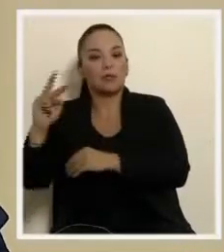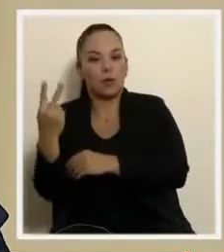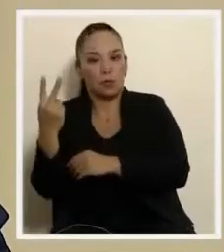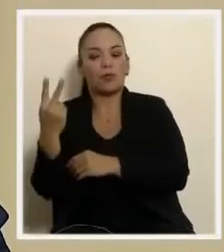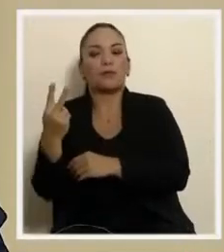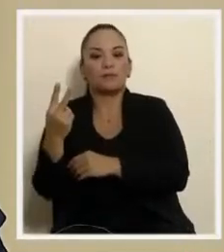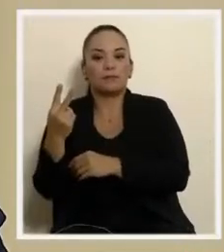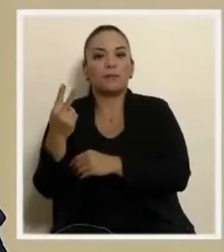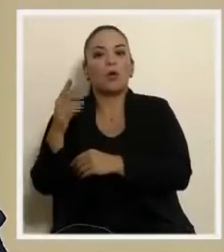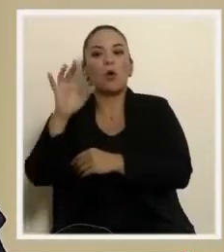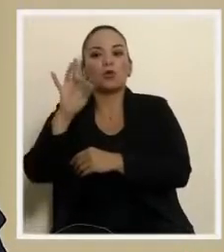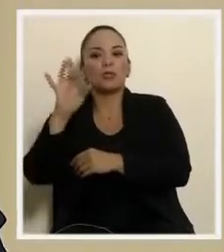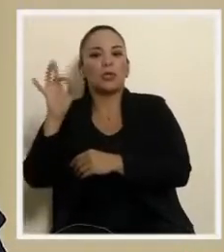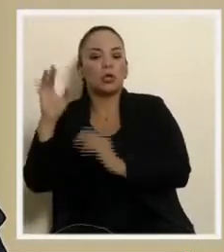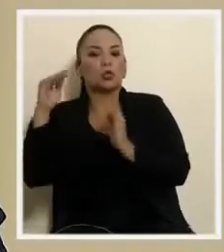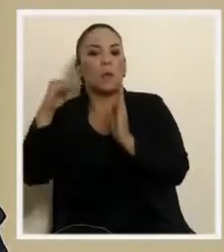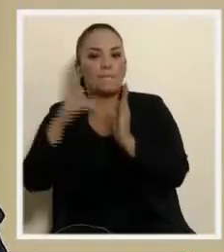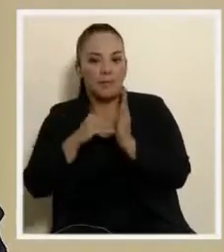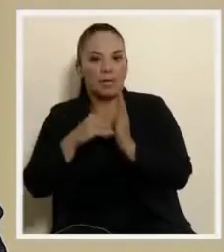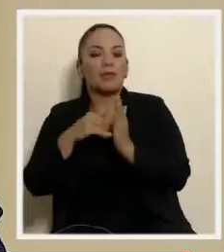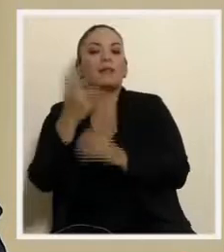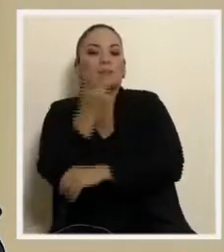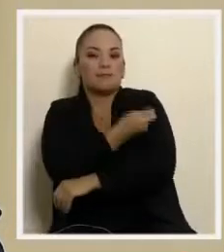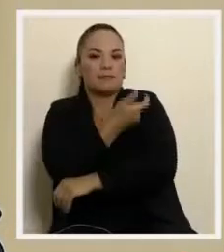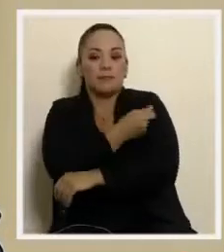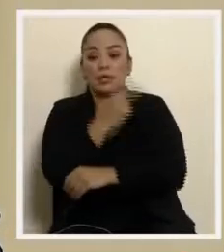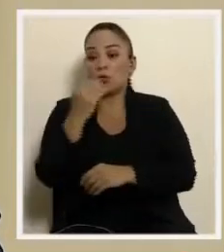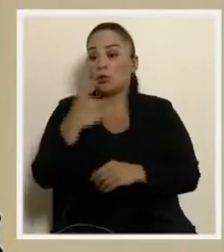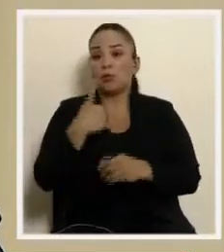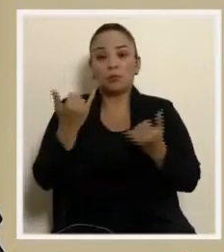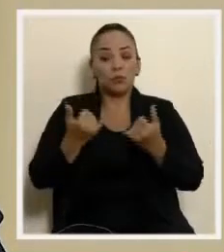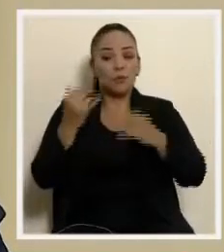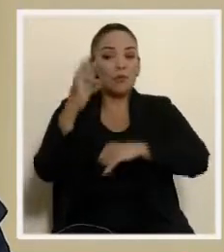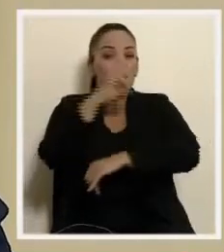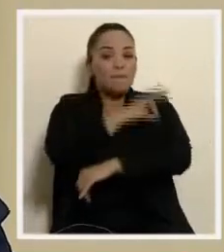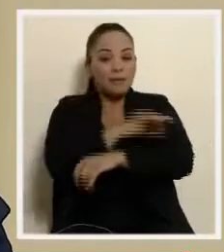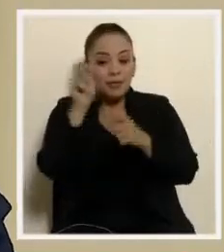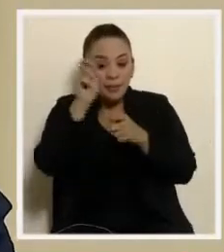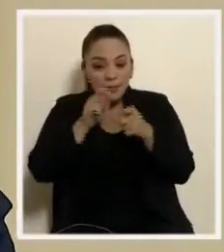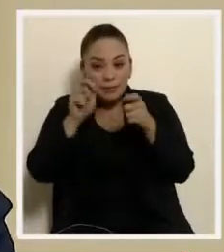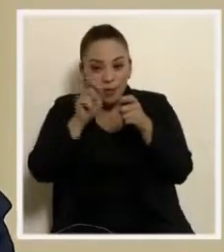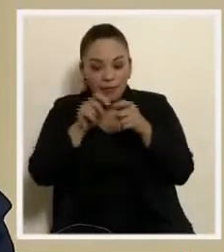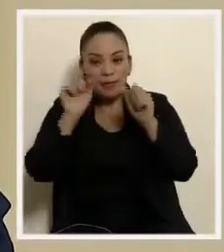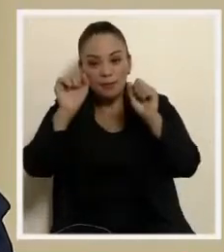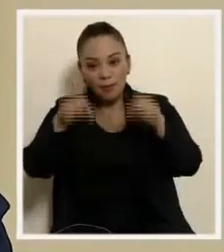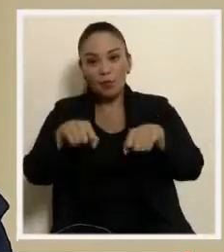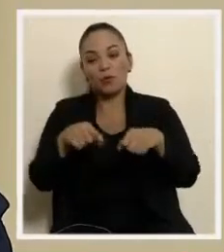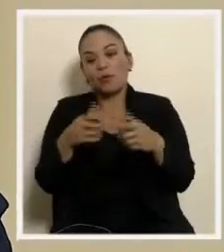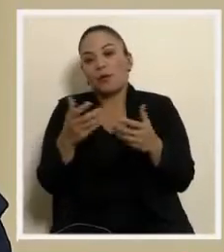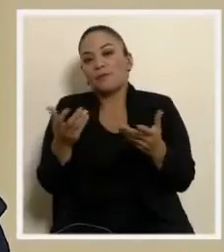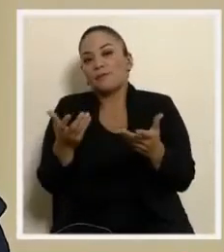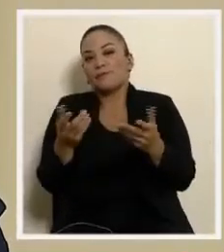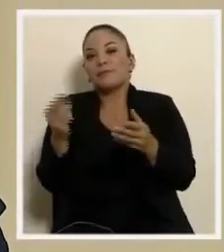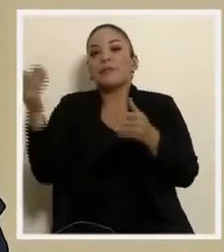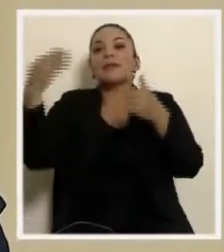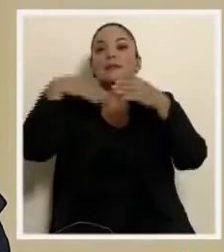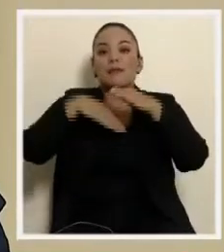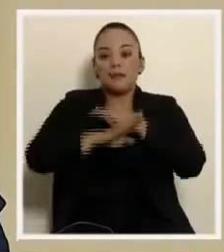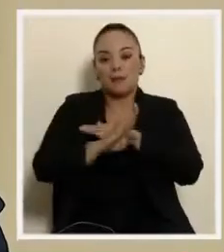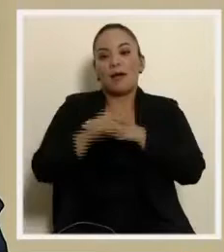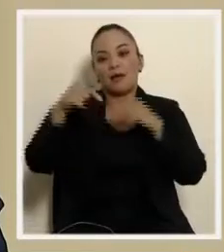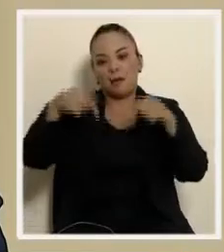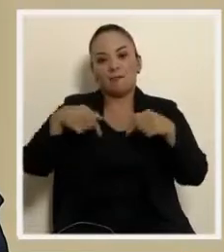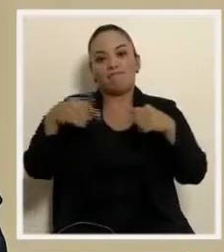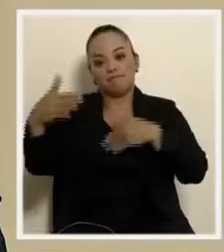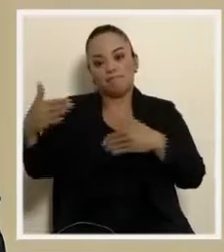aproximadamente 88,000 dosis más. No tenemos la fecha exacta en la que podría estar ingresando el lote,